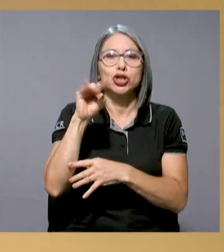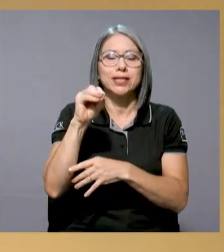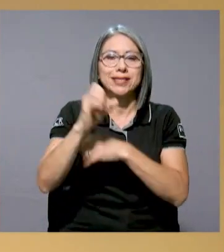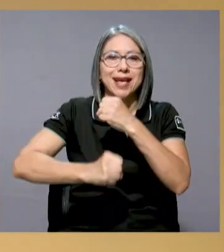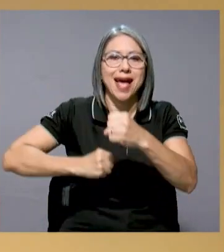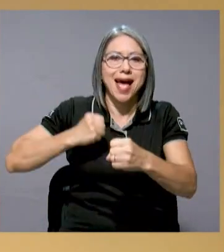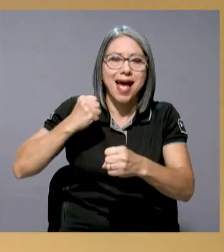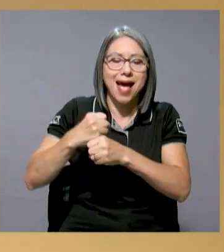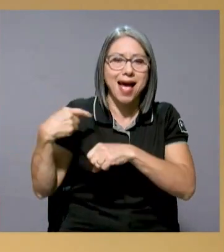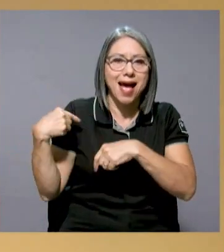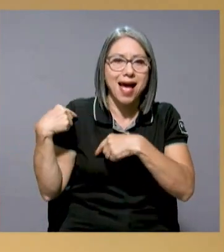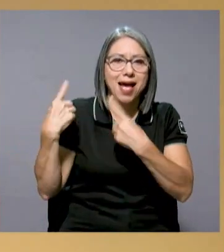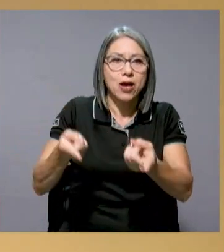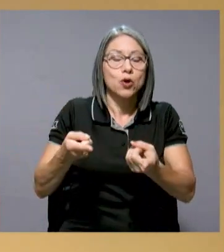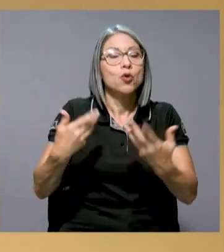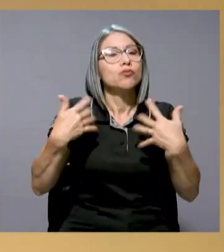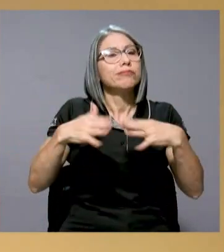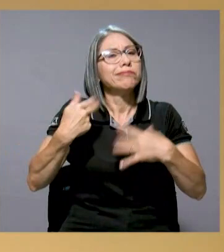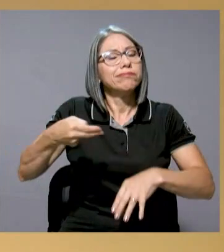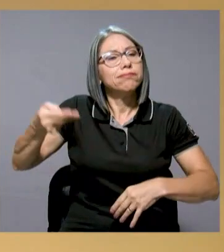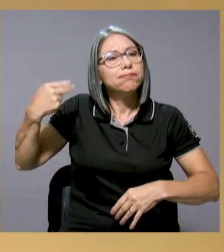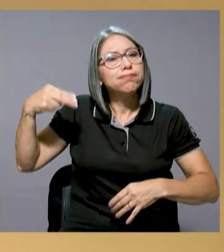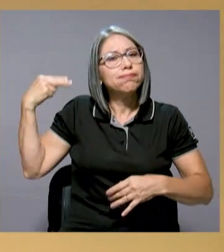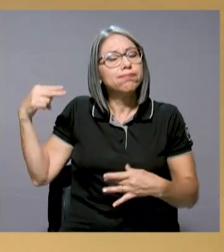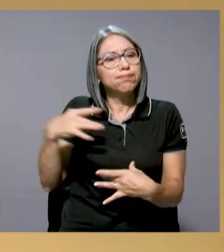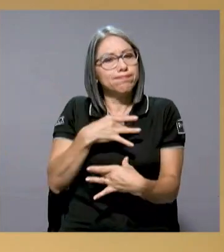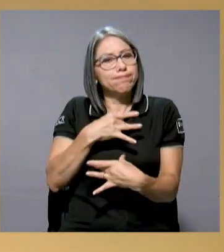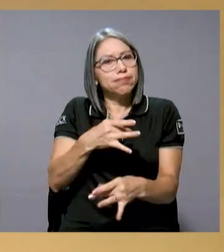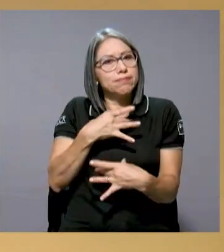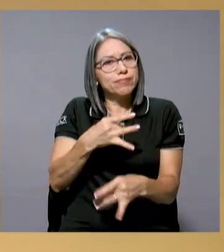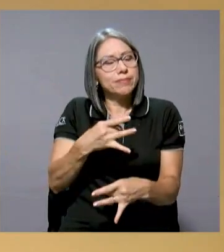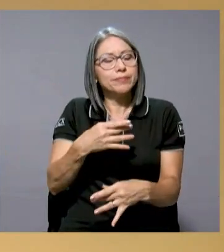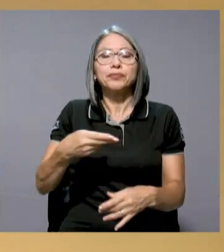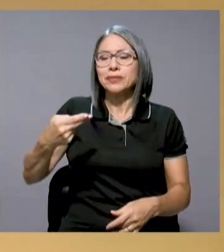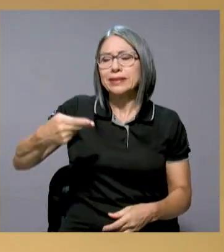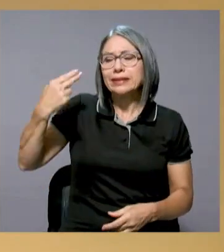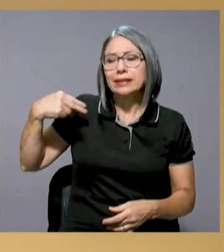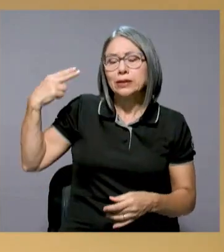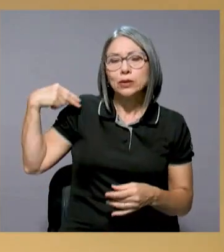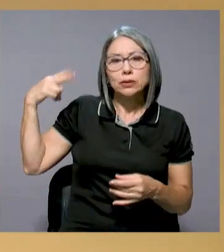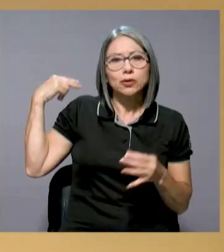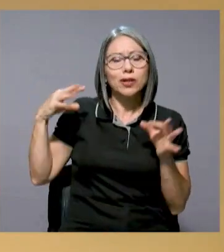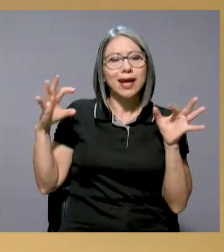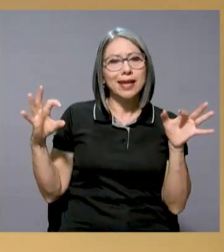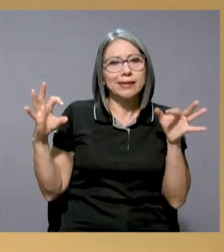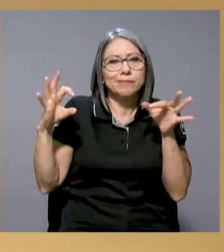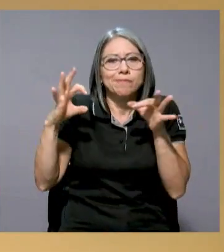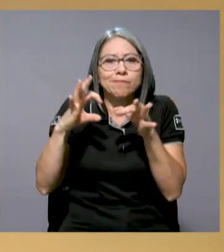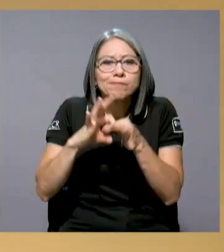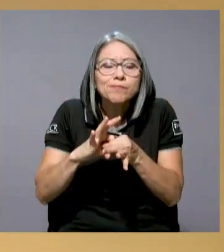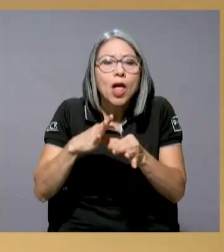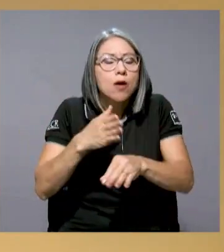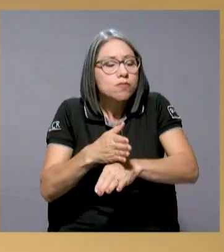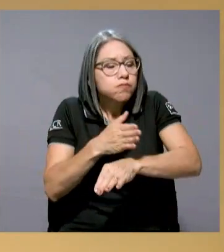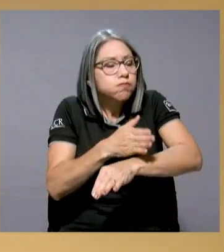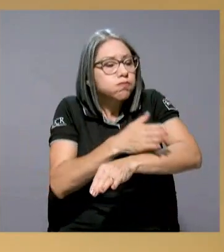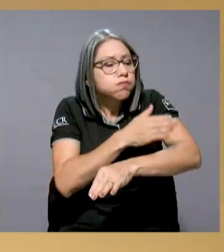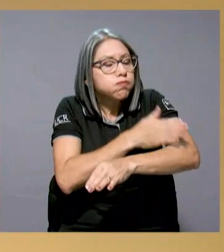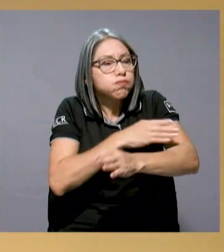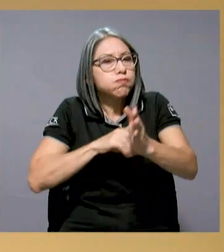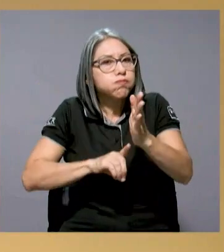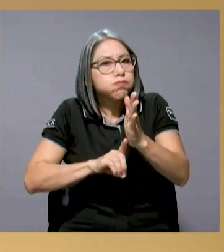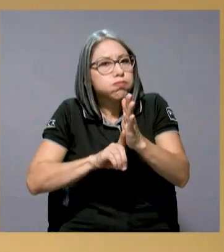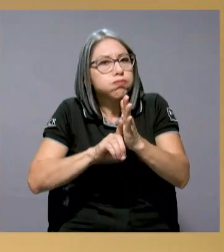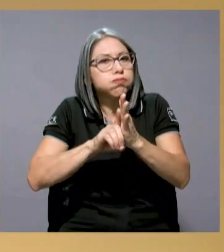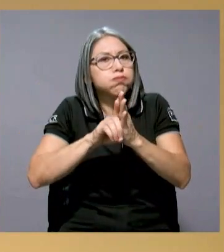que ha sido una historia muy interesante, una historia que ha estado de la mano del crecimiento y desarrollo de la misma